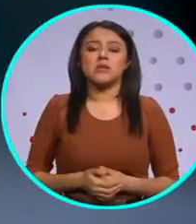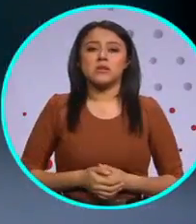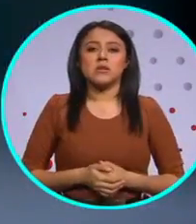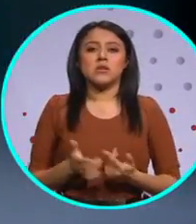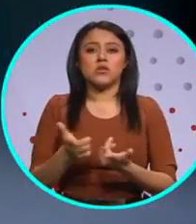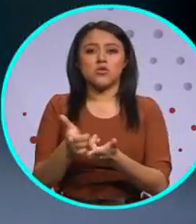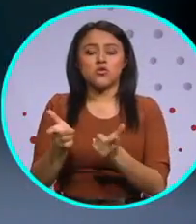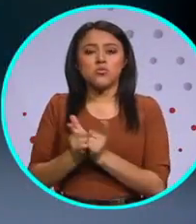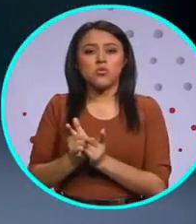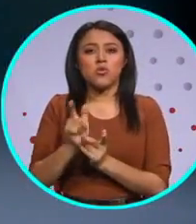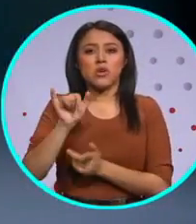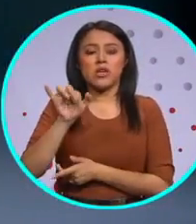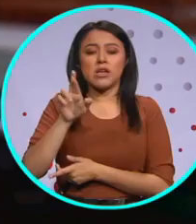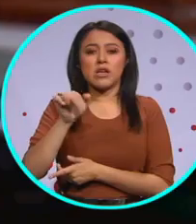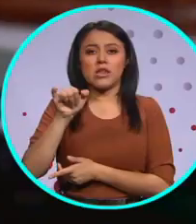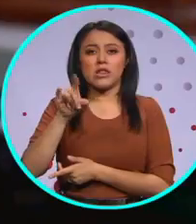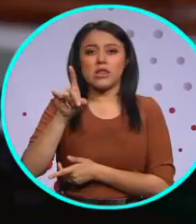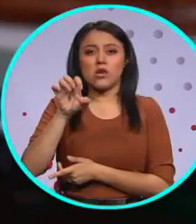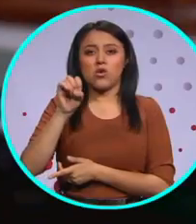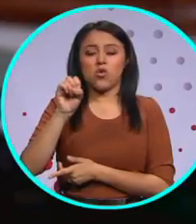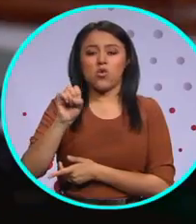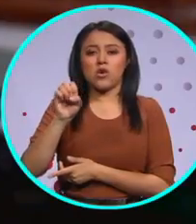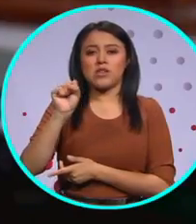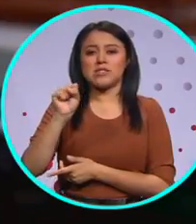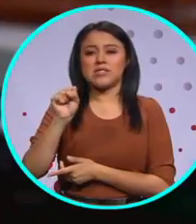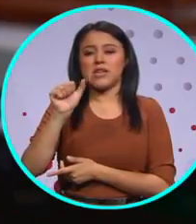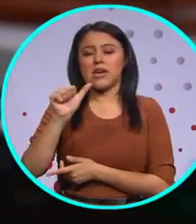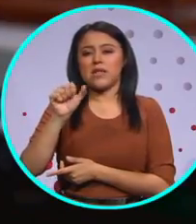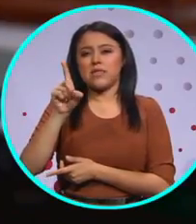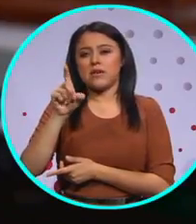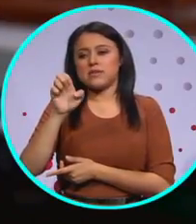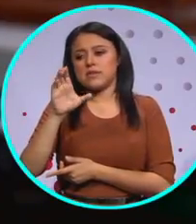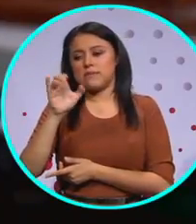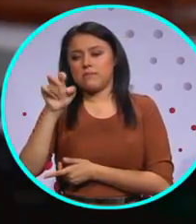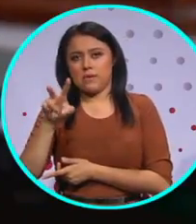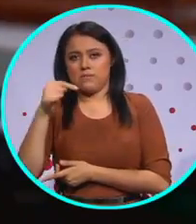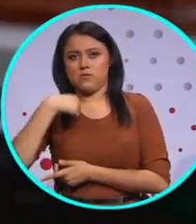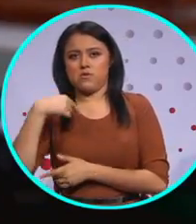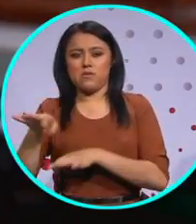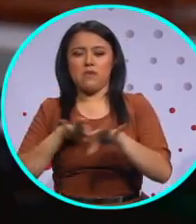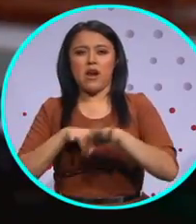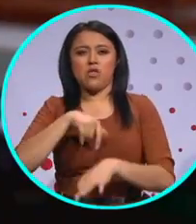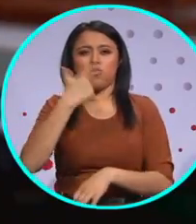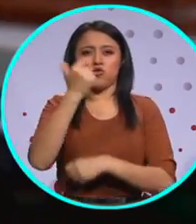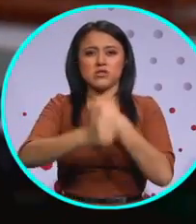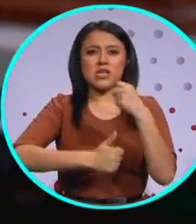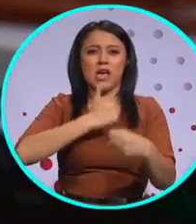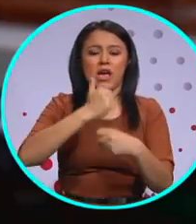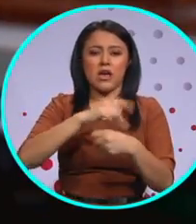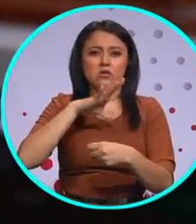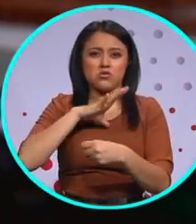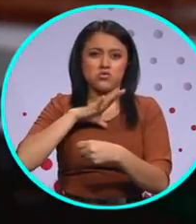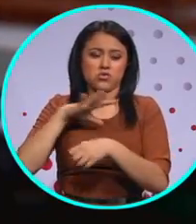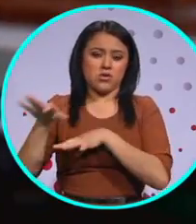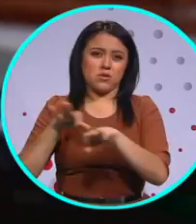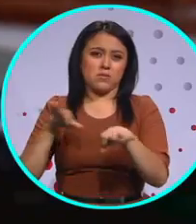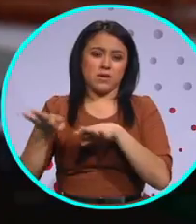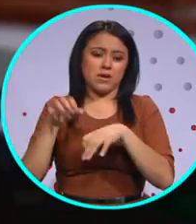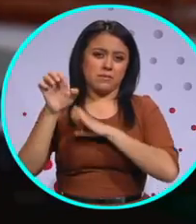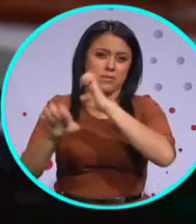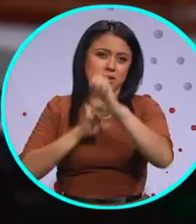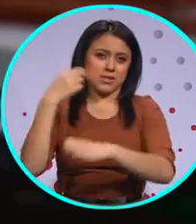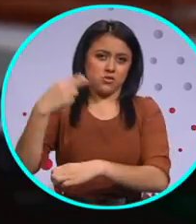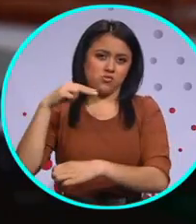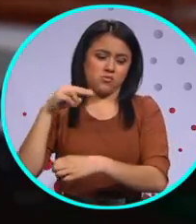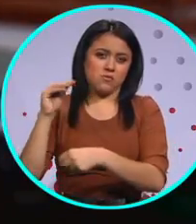Grupo Iridion SADCB, en la cual 12 años me tuvieron bajo ese régimen de esta empresa